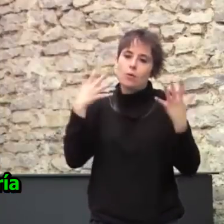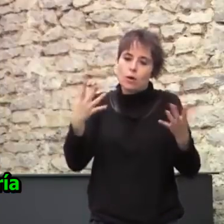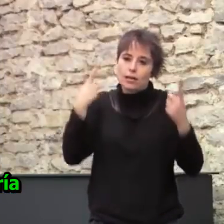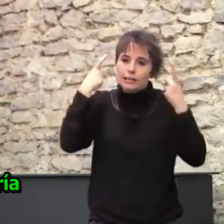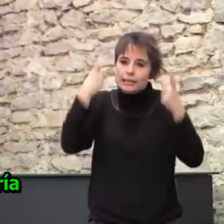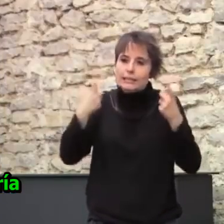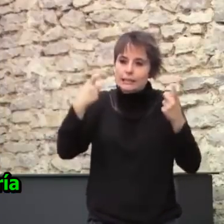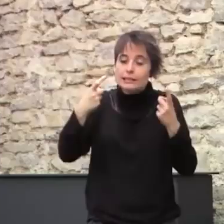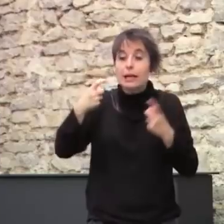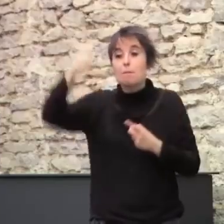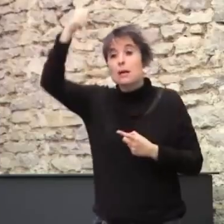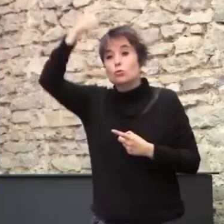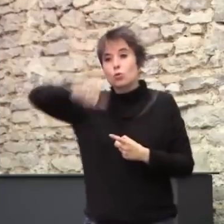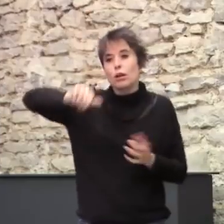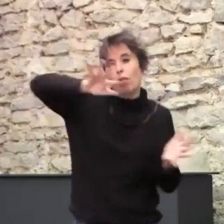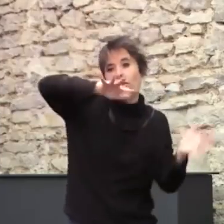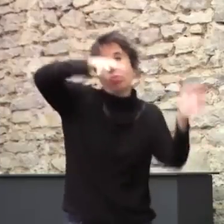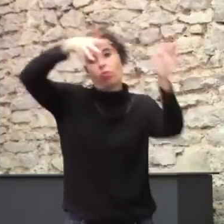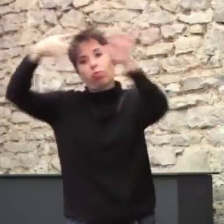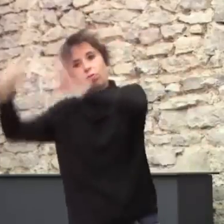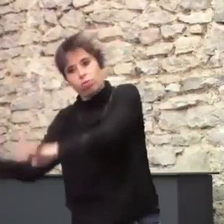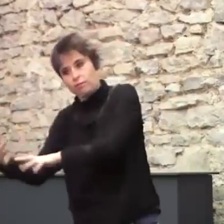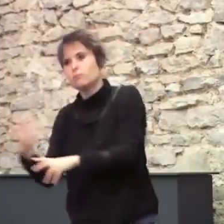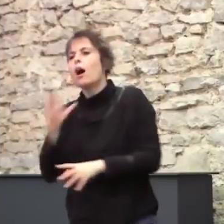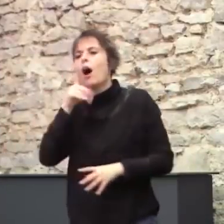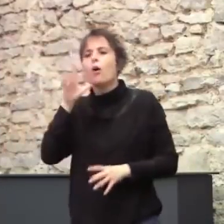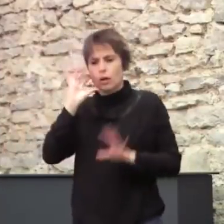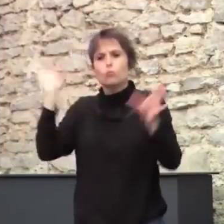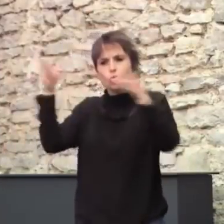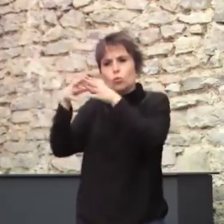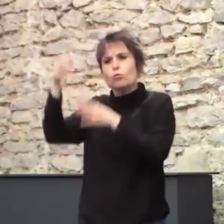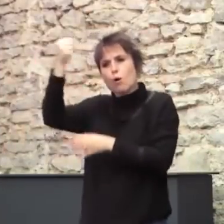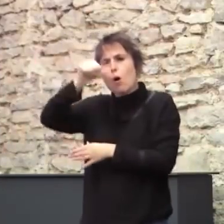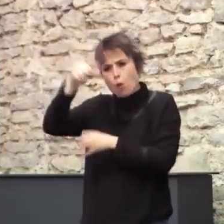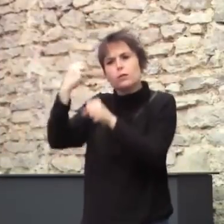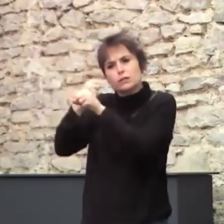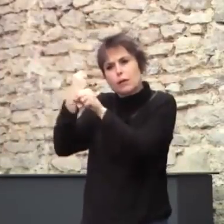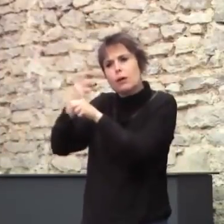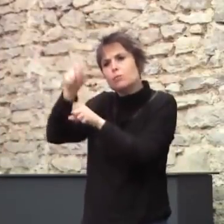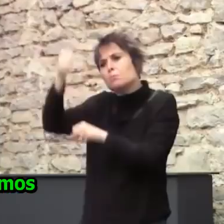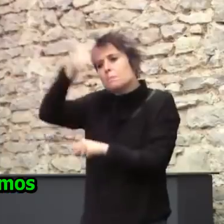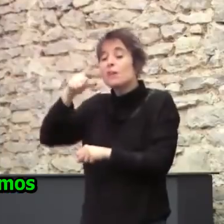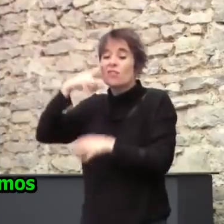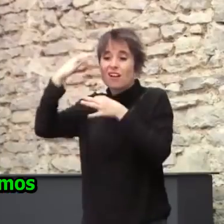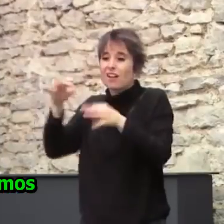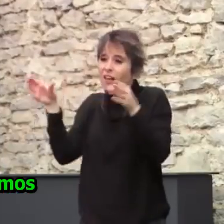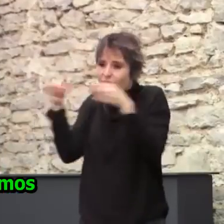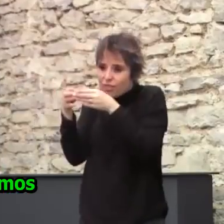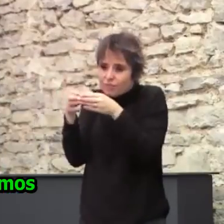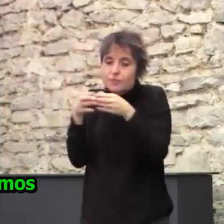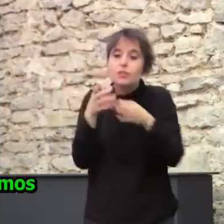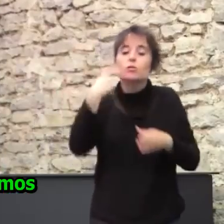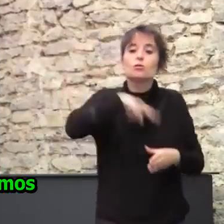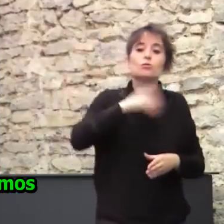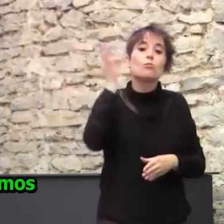transformar las masculinidades, ¿eh? Y hay muchos hombres trabajando las masculinidades, pero son minoría. También las mujeres que